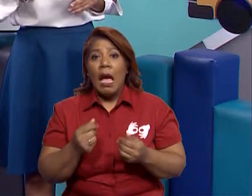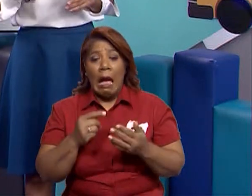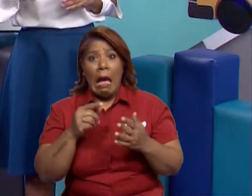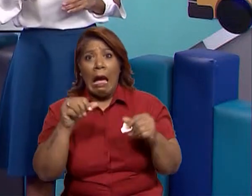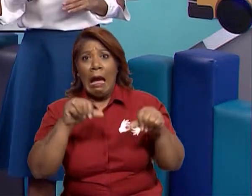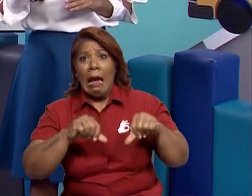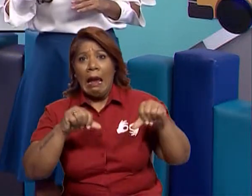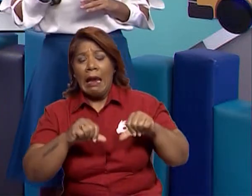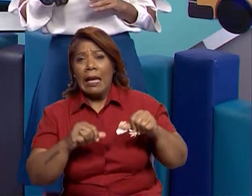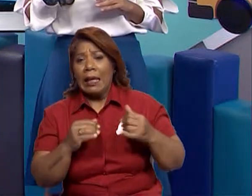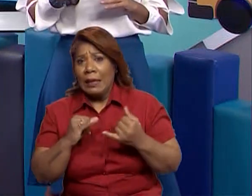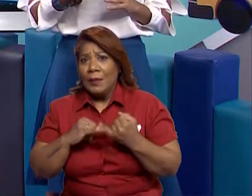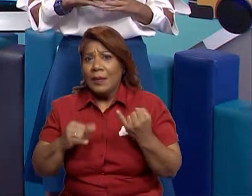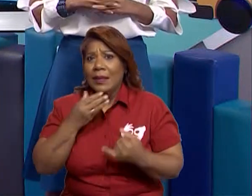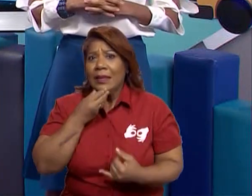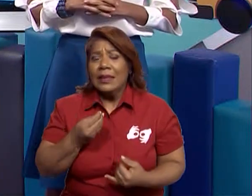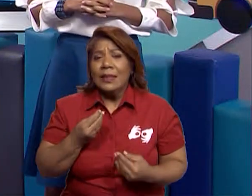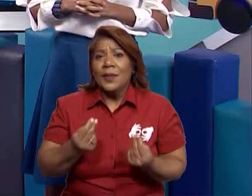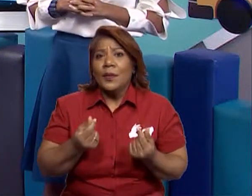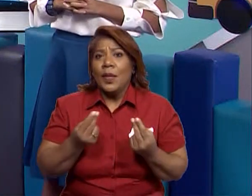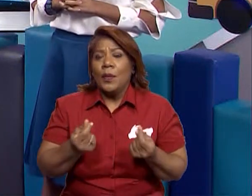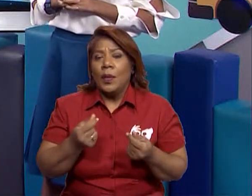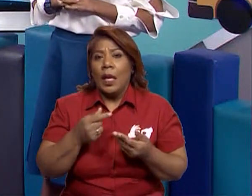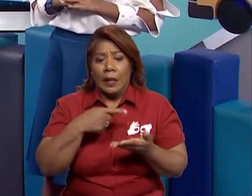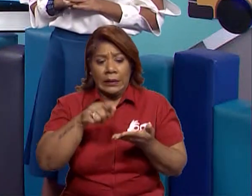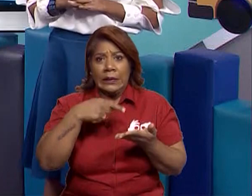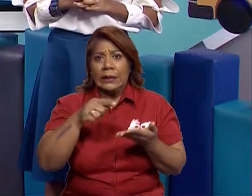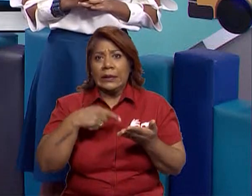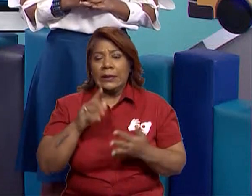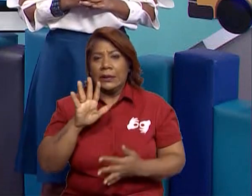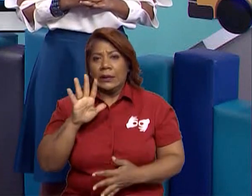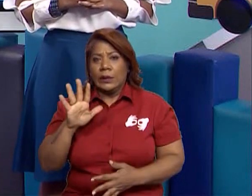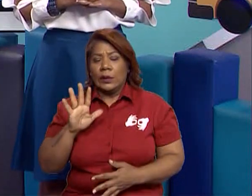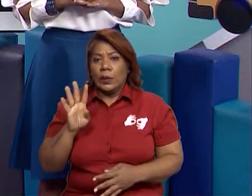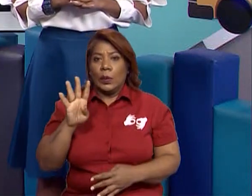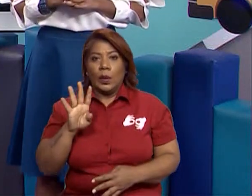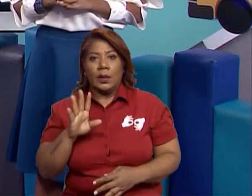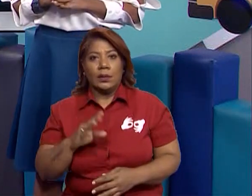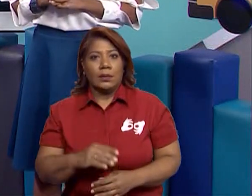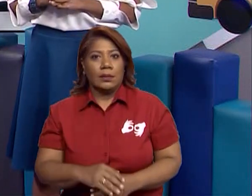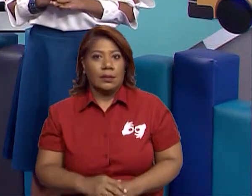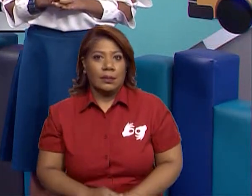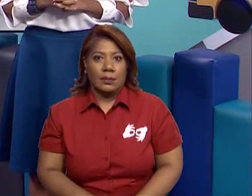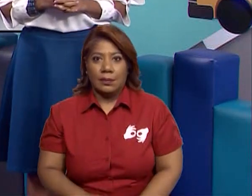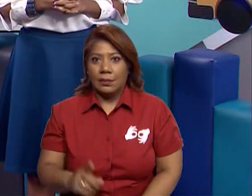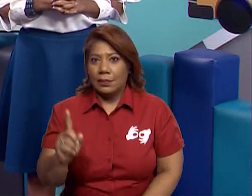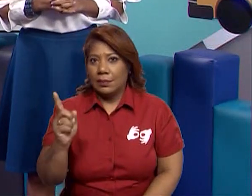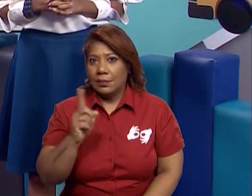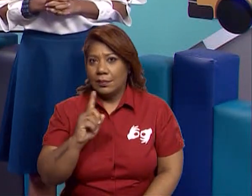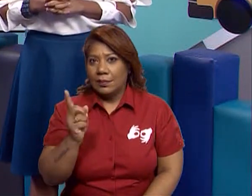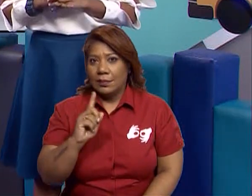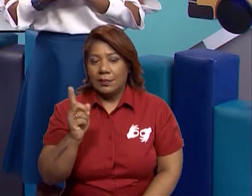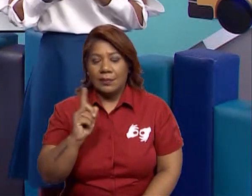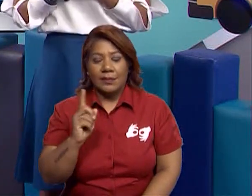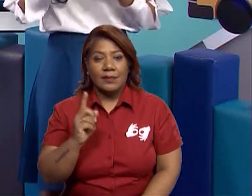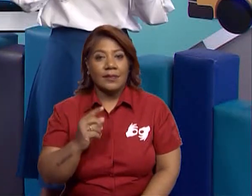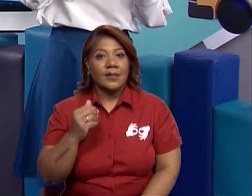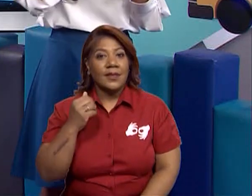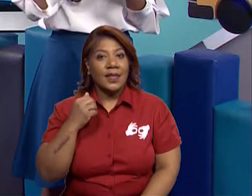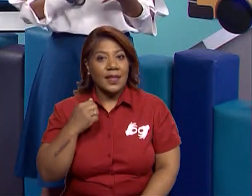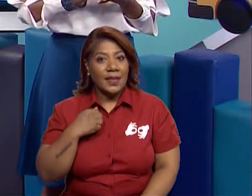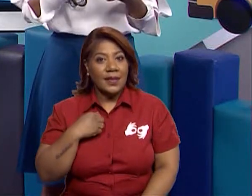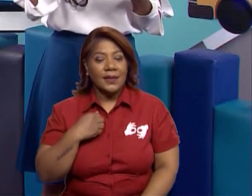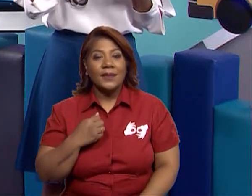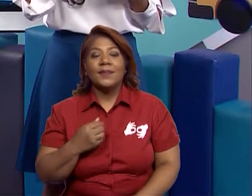final, no, cuando ya están en diciembre, cuando estamos ahí es donde quiero yo apretar y aprenderme todos los planes y ganar 5 porque si no me voy a quedar. Tenemos es que el ir